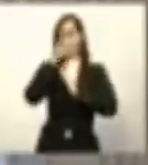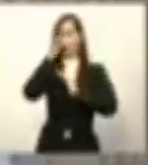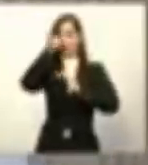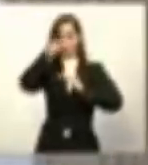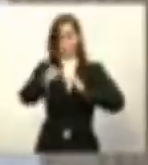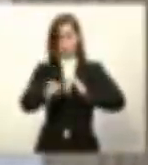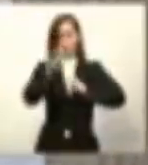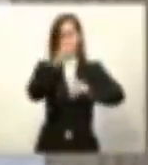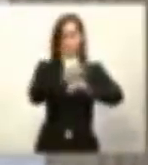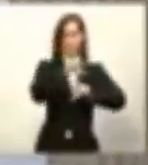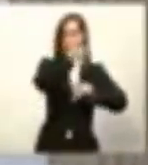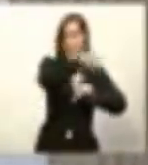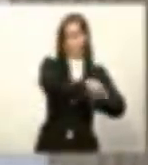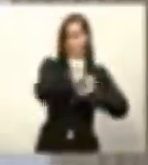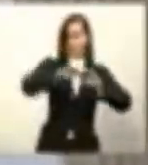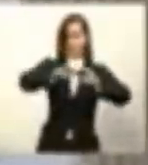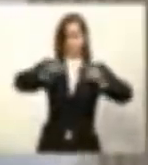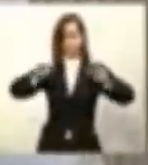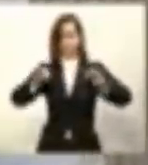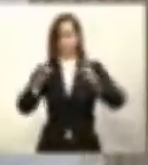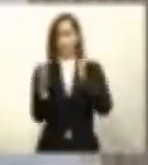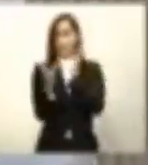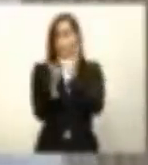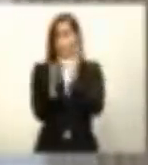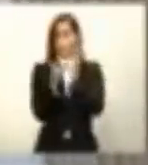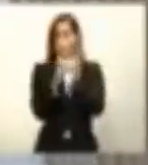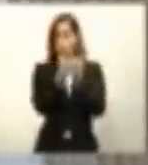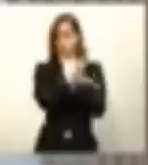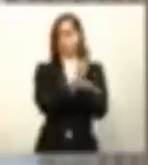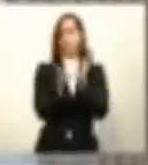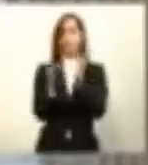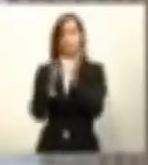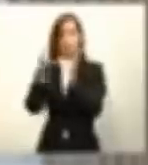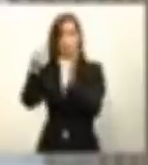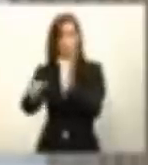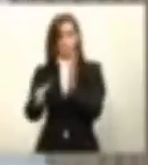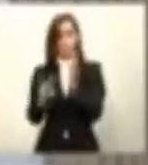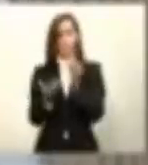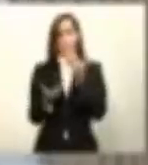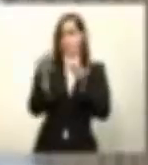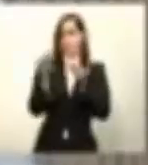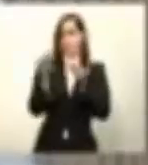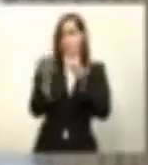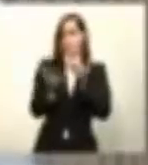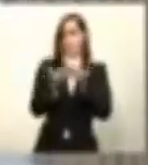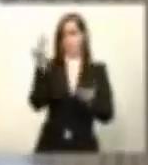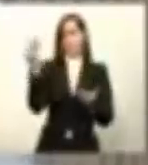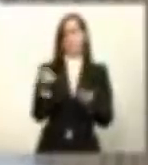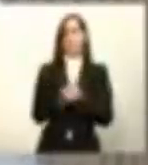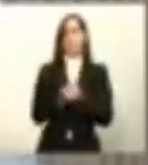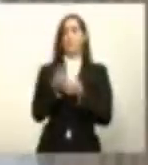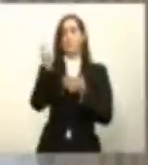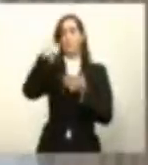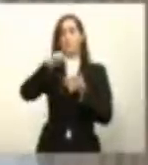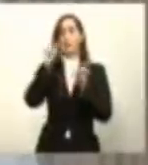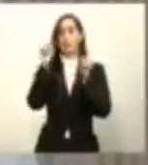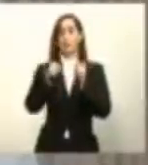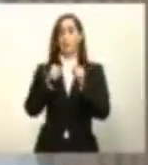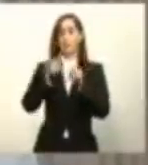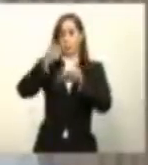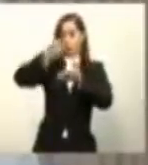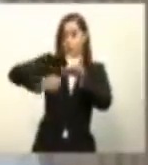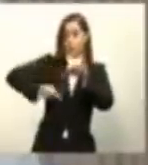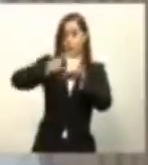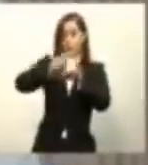desplegar tecnologías de vanguardia que faciliten eliminar el flujo migratorio